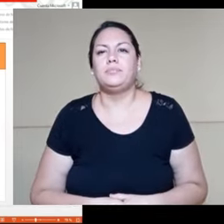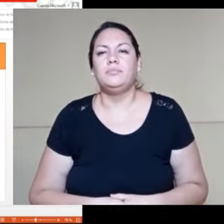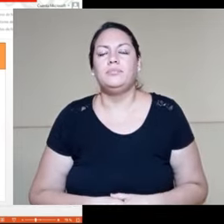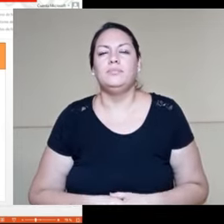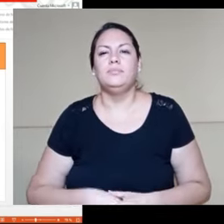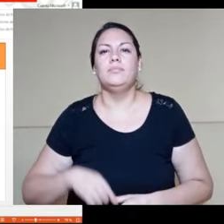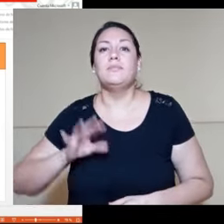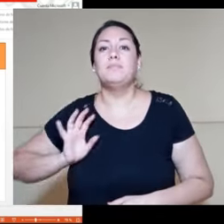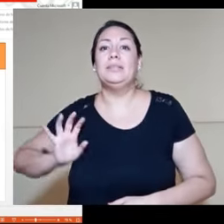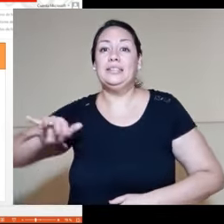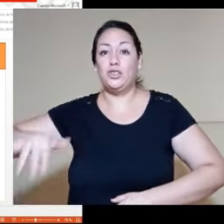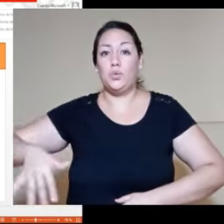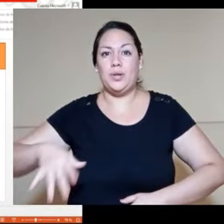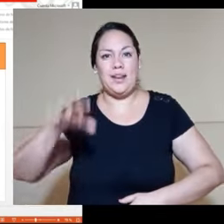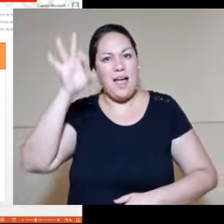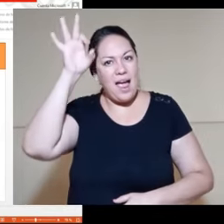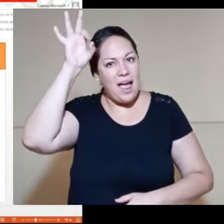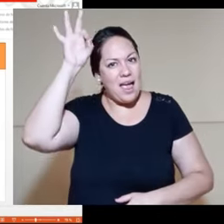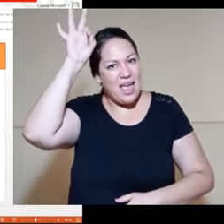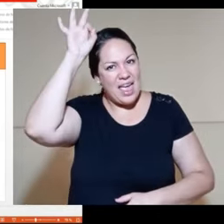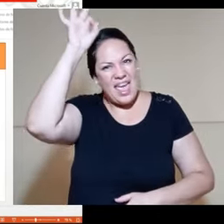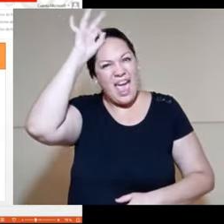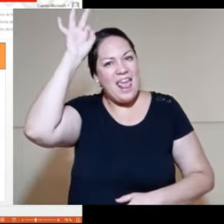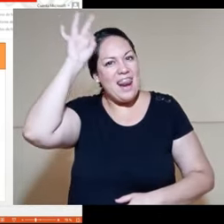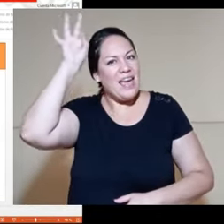ejemplo, tiene tres